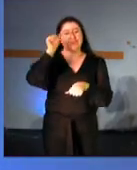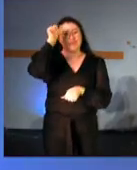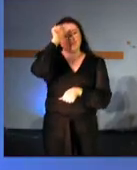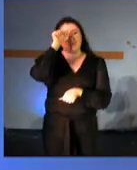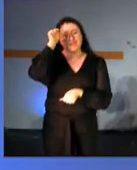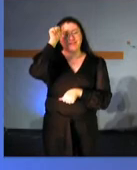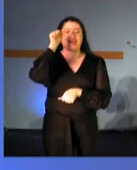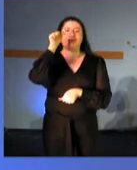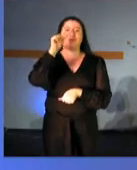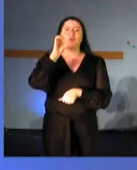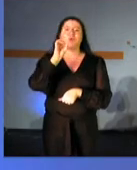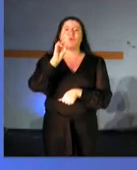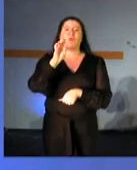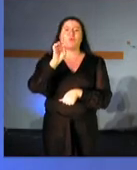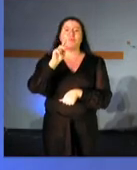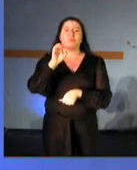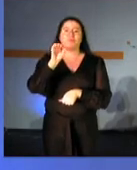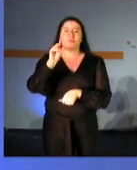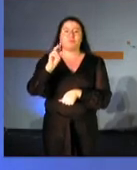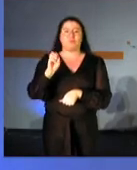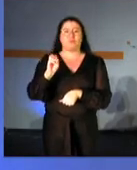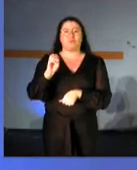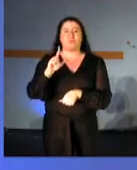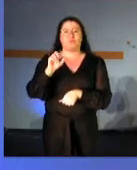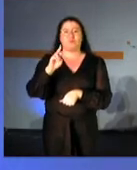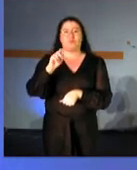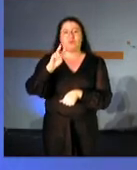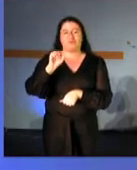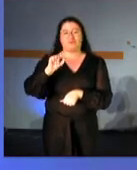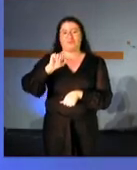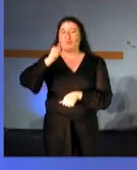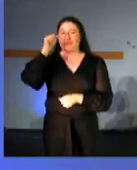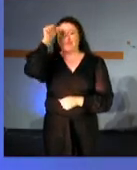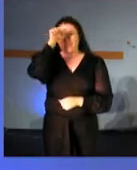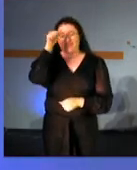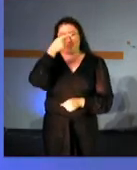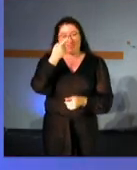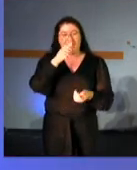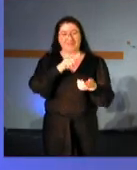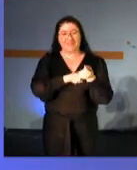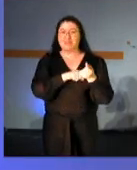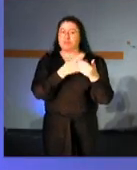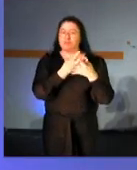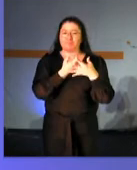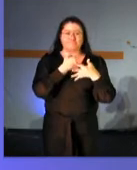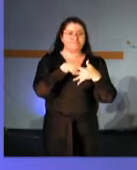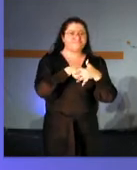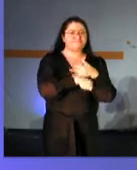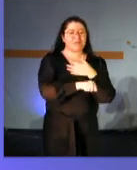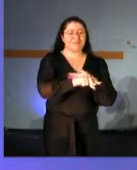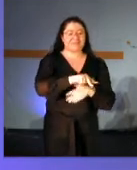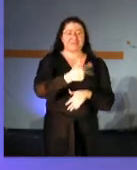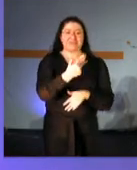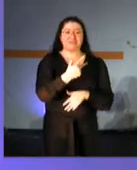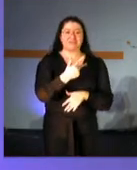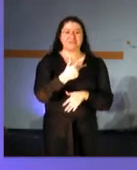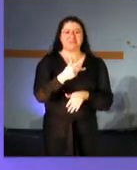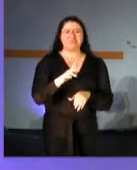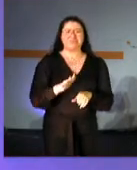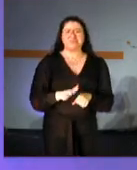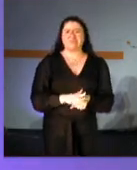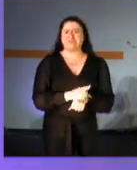Álvarez y 13 sacerdotes más que están presos en Nicaragua, por